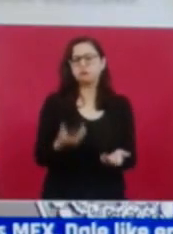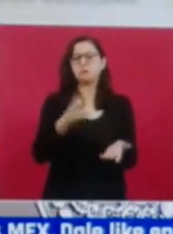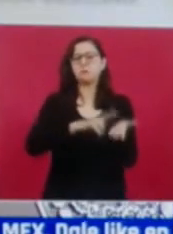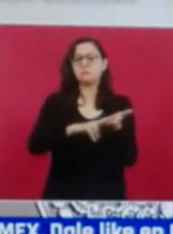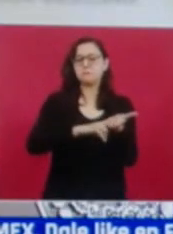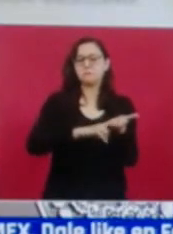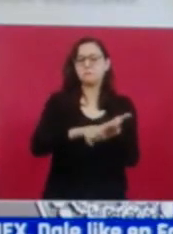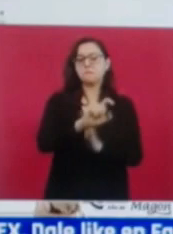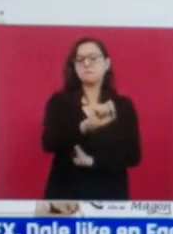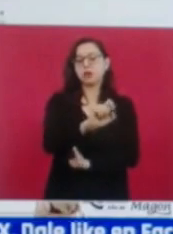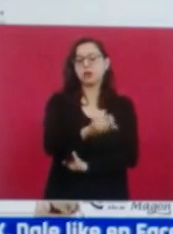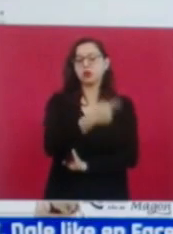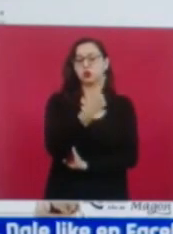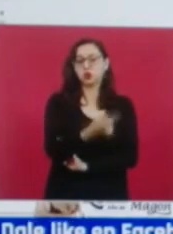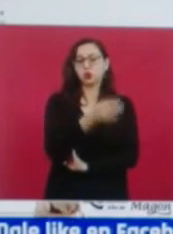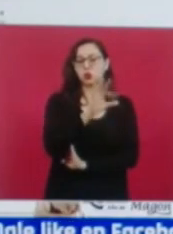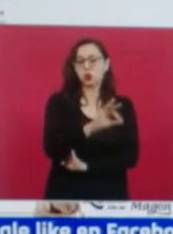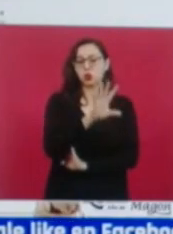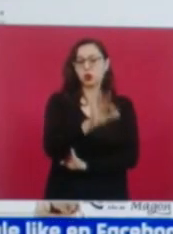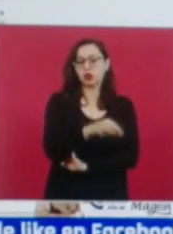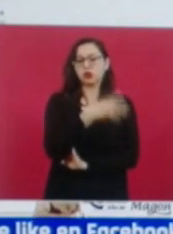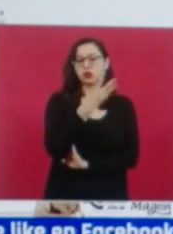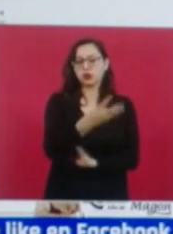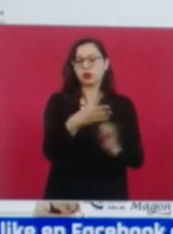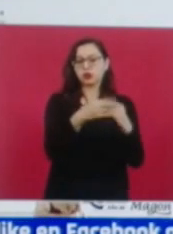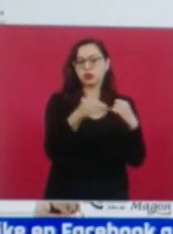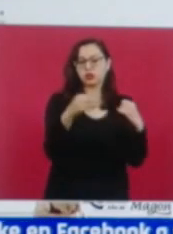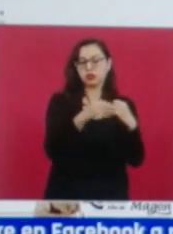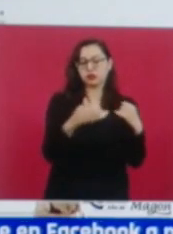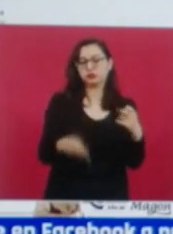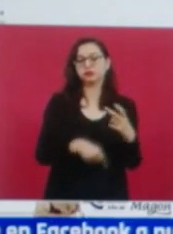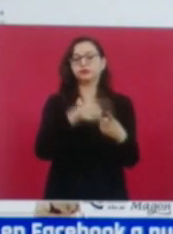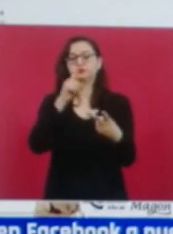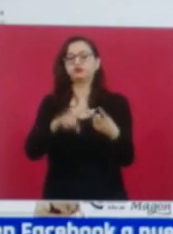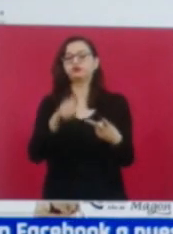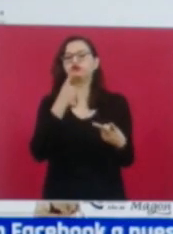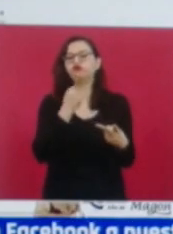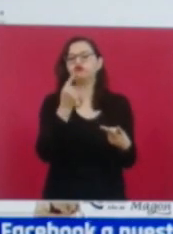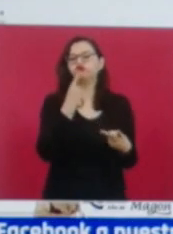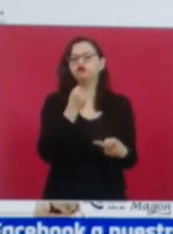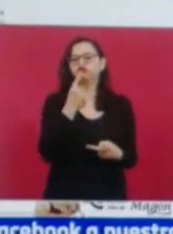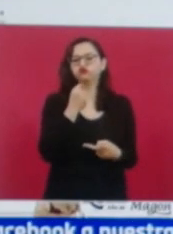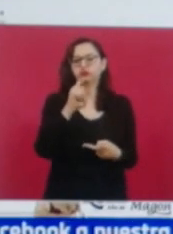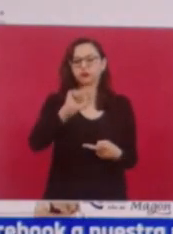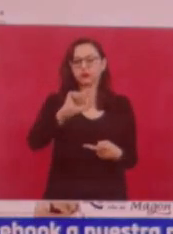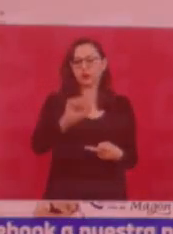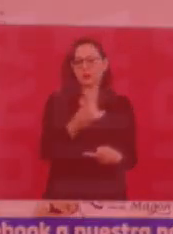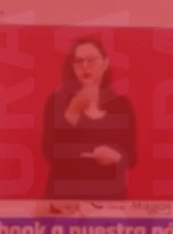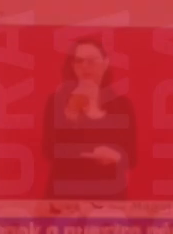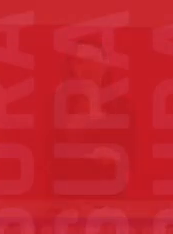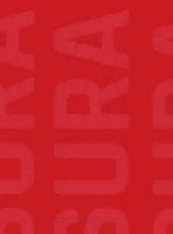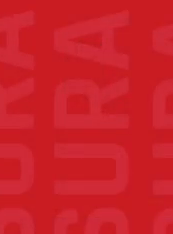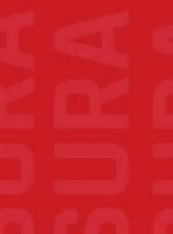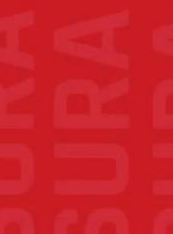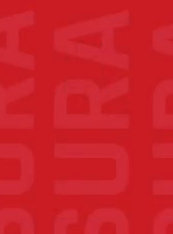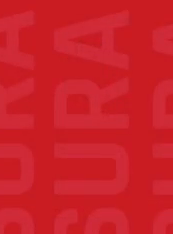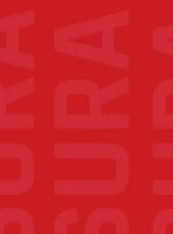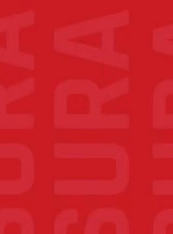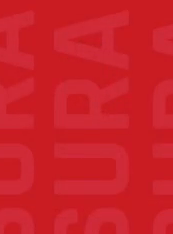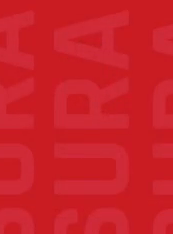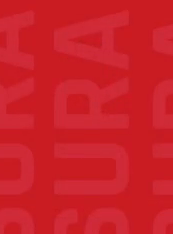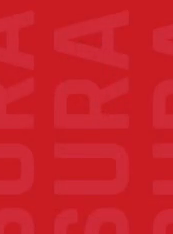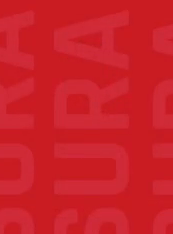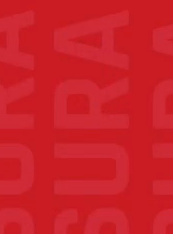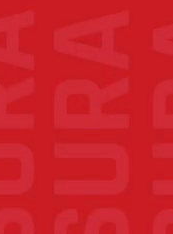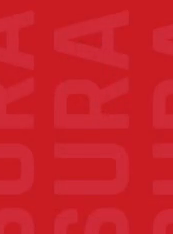a Palacio Nacional, me refiero a Televisa, pues para hacer las transmisiones de las mañaneras, que ni las transmite como propia fuente, sino